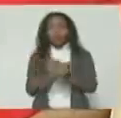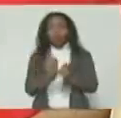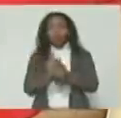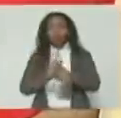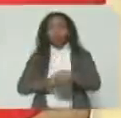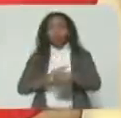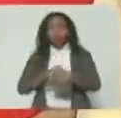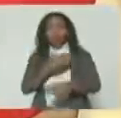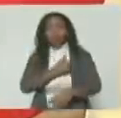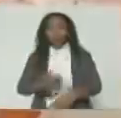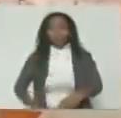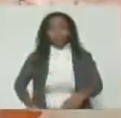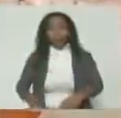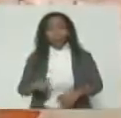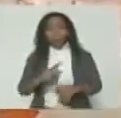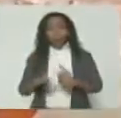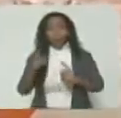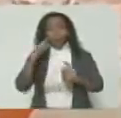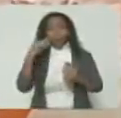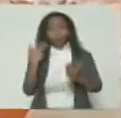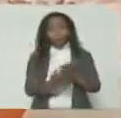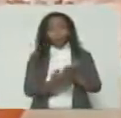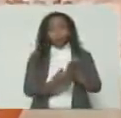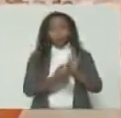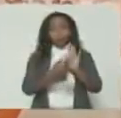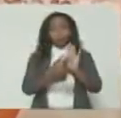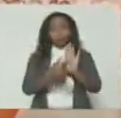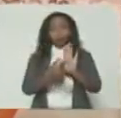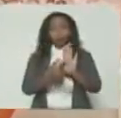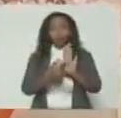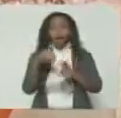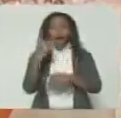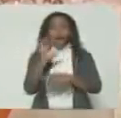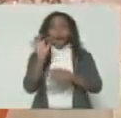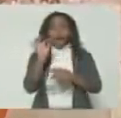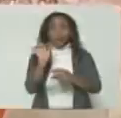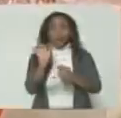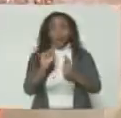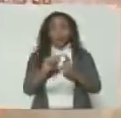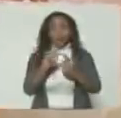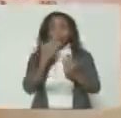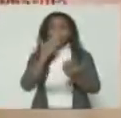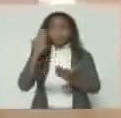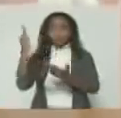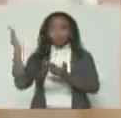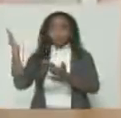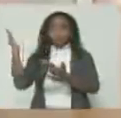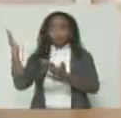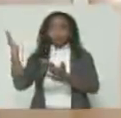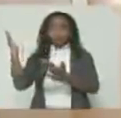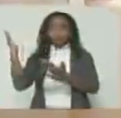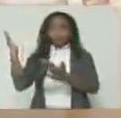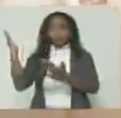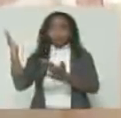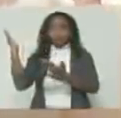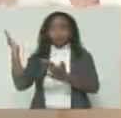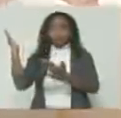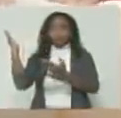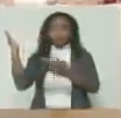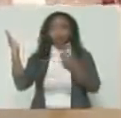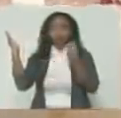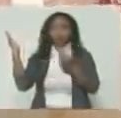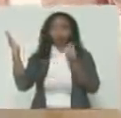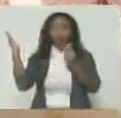presidente. De hecho, para muestra un botón, tenemos semilla ya germinada, presidente. Mire ya la planta, en